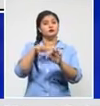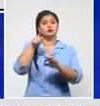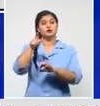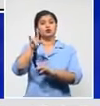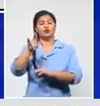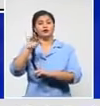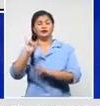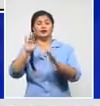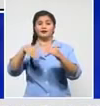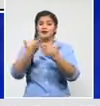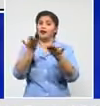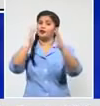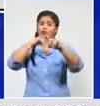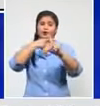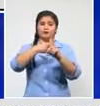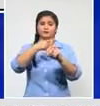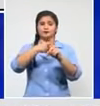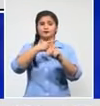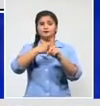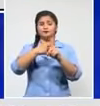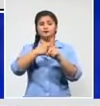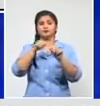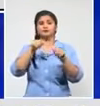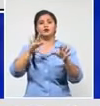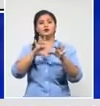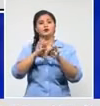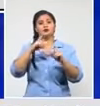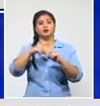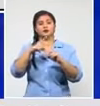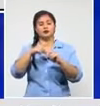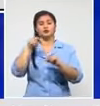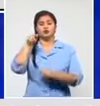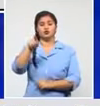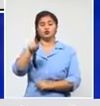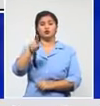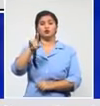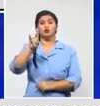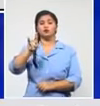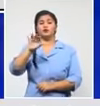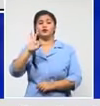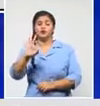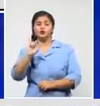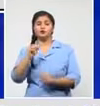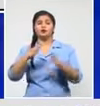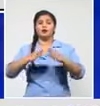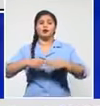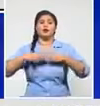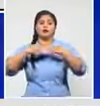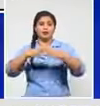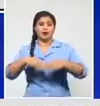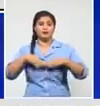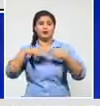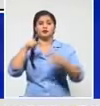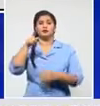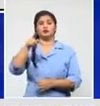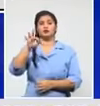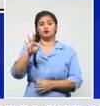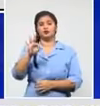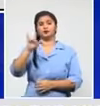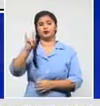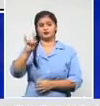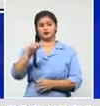196, Guantánamo 198 y Granma 198. Eso